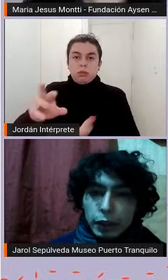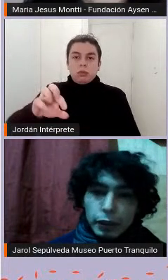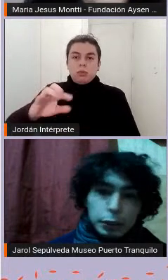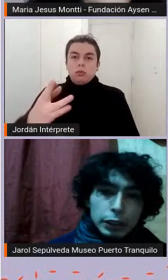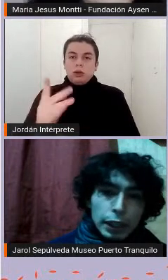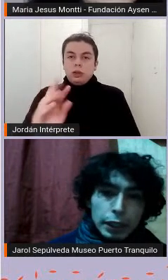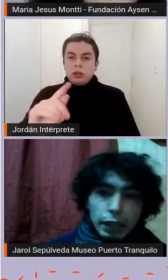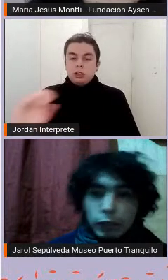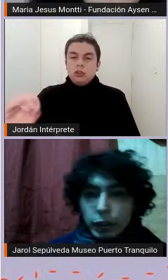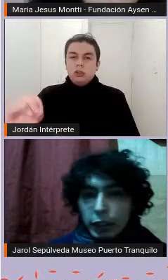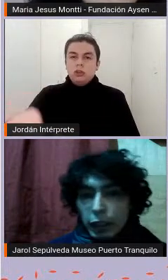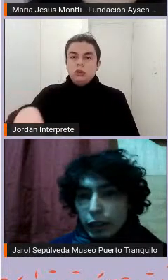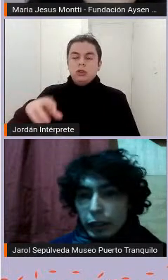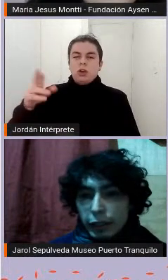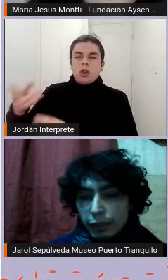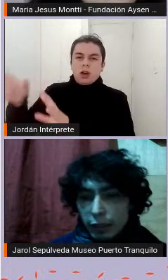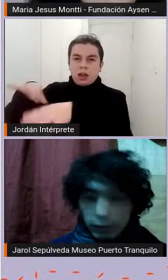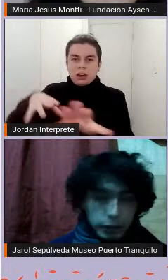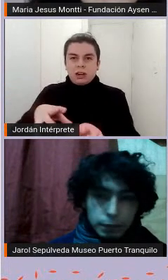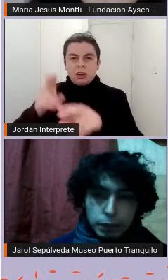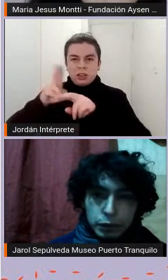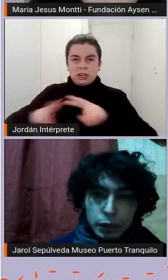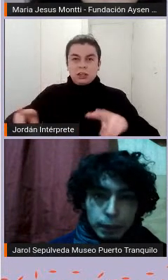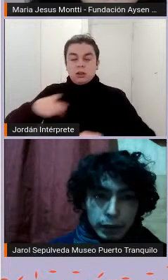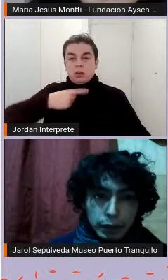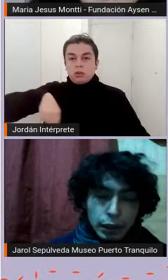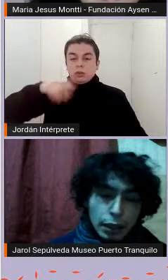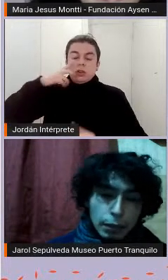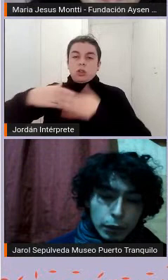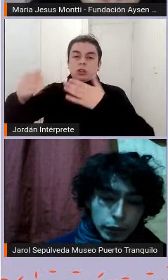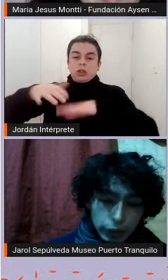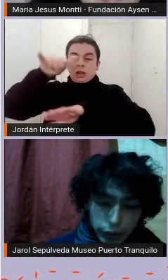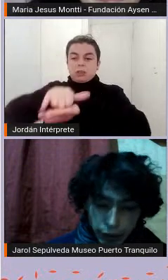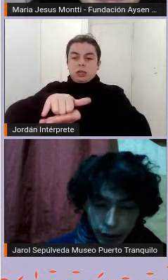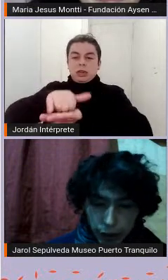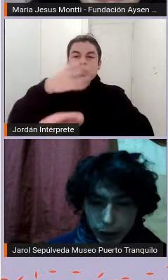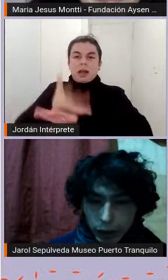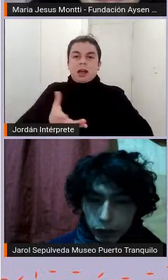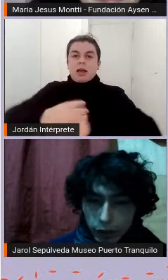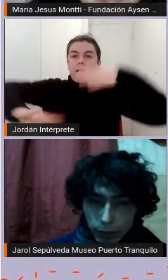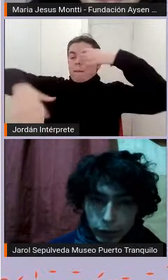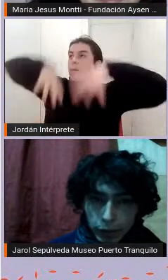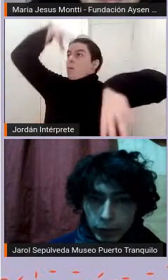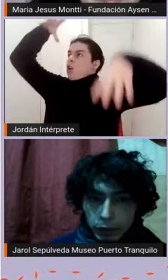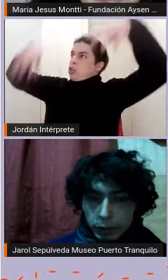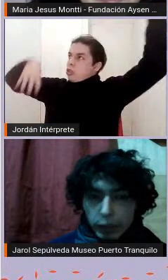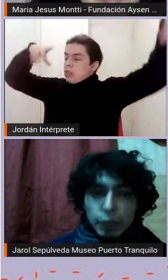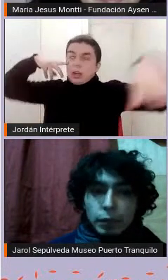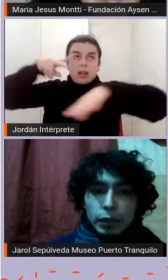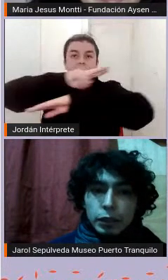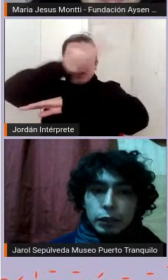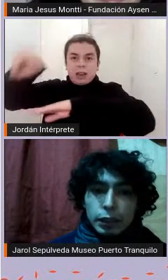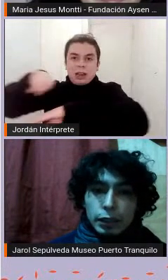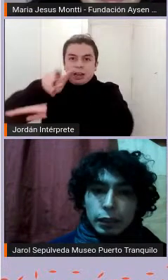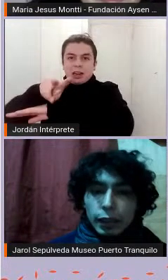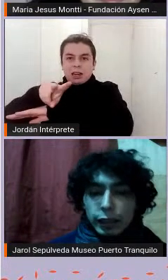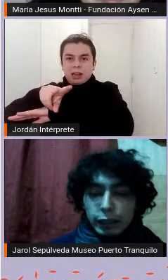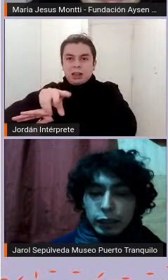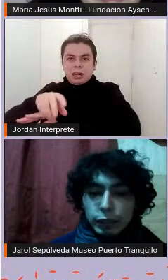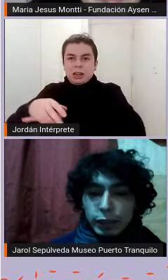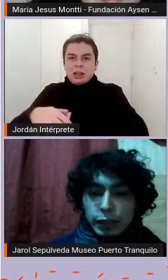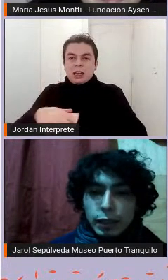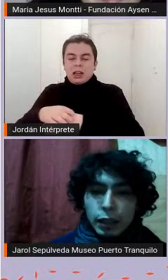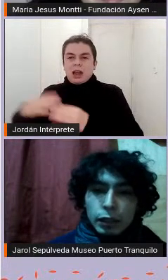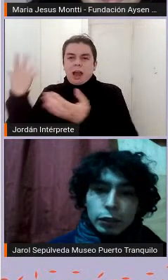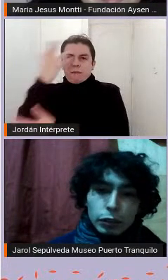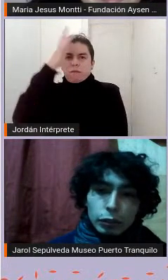estamos rodeados de montañas, bosques, lagos y glaciares, bueno, por todas partes. Por lo tanto, desde los inicios del poblamiento, por allá por los años 30 hasta